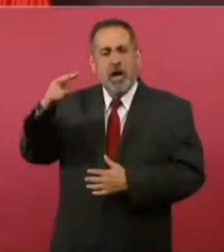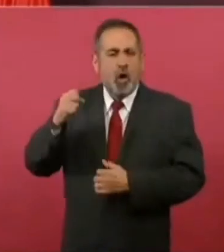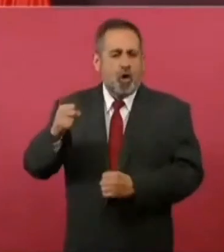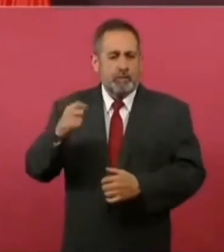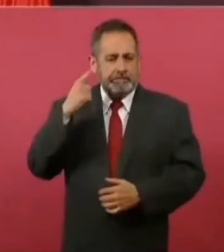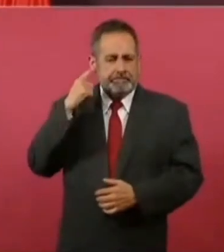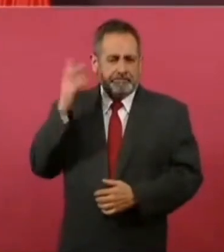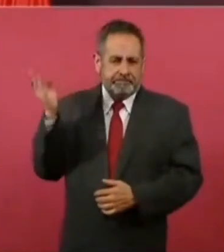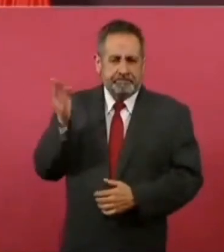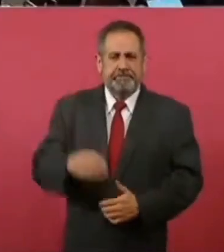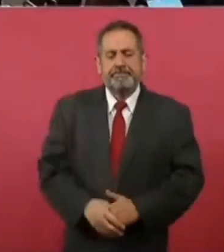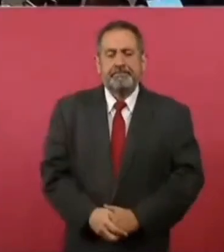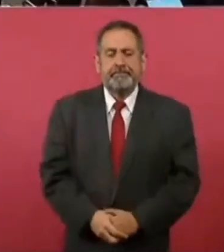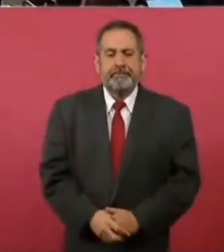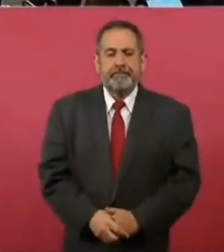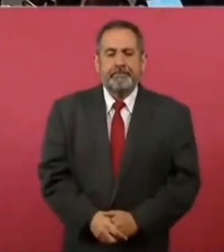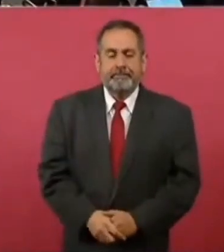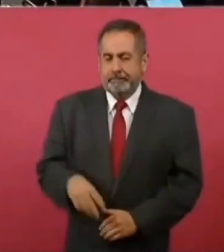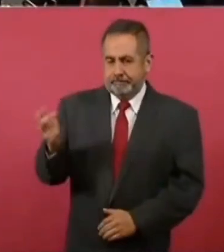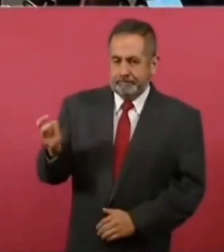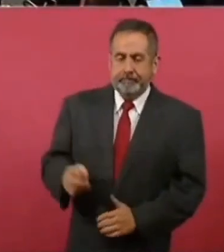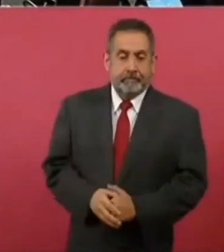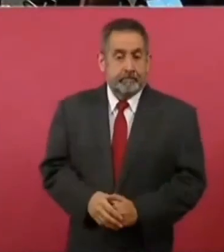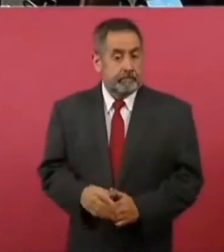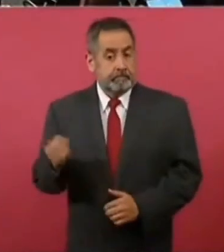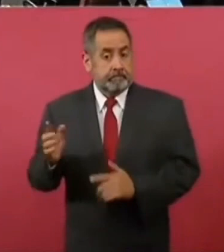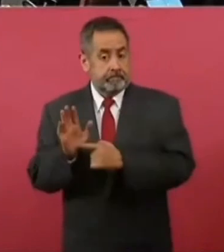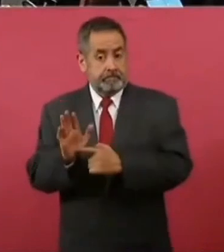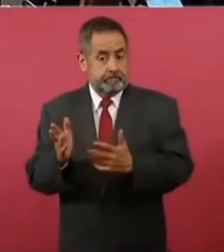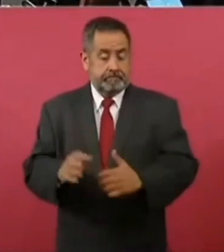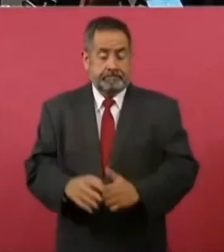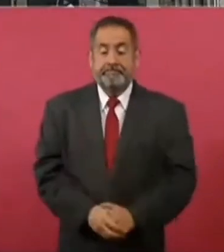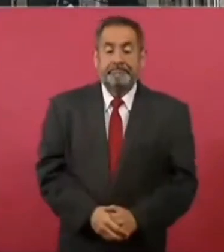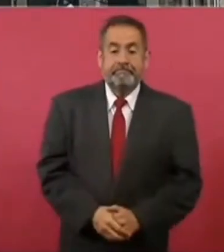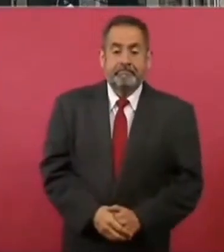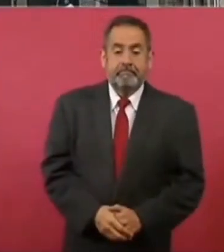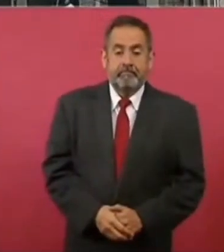México! Oh, sí. Ahí está. Y presidente.